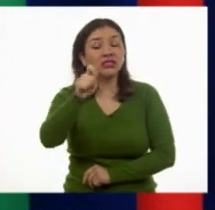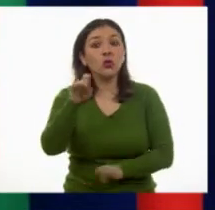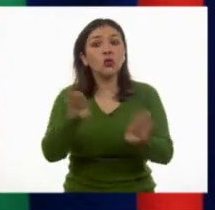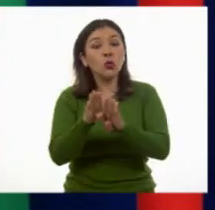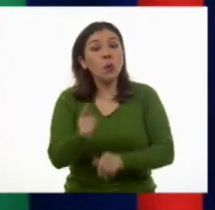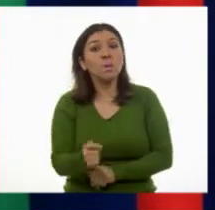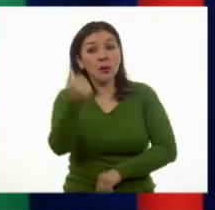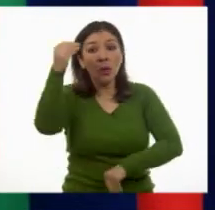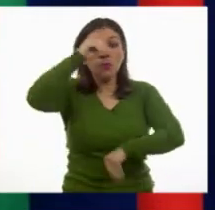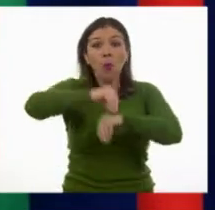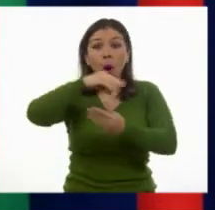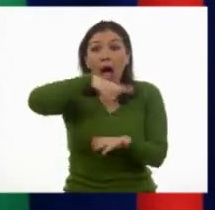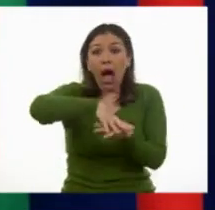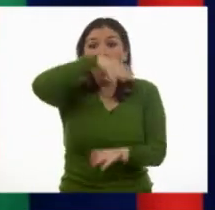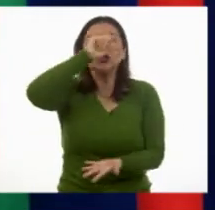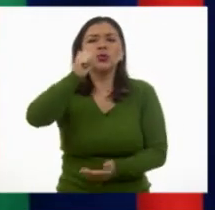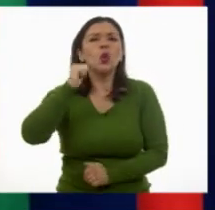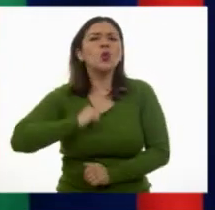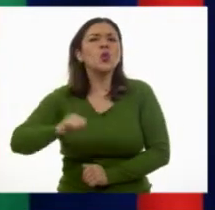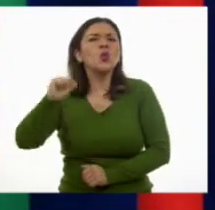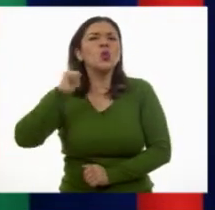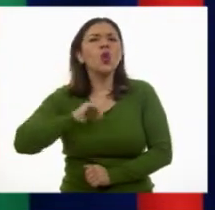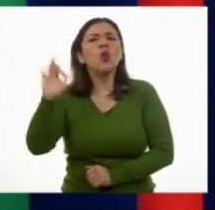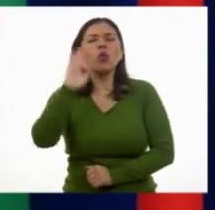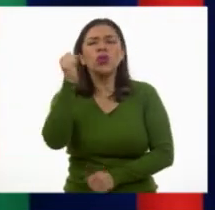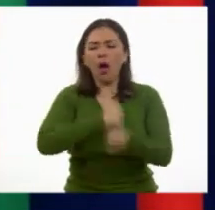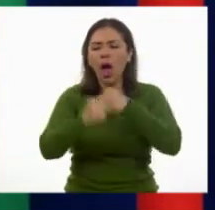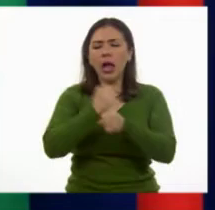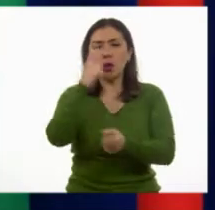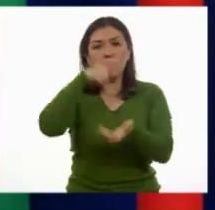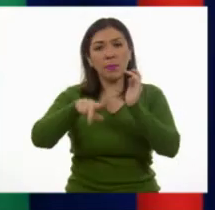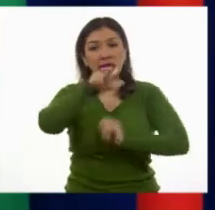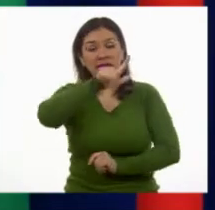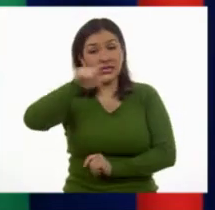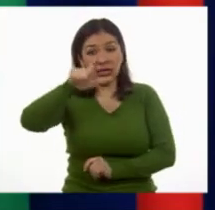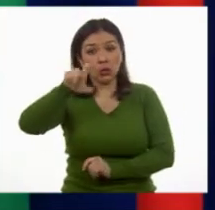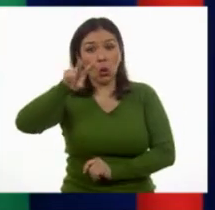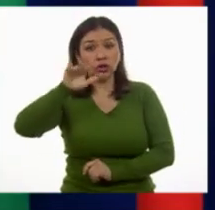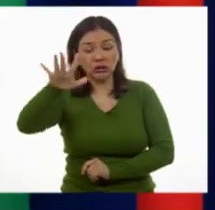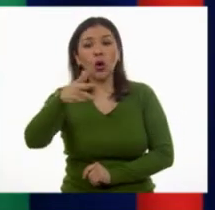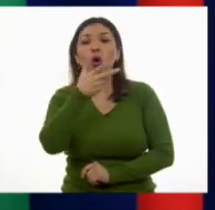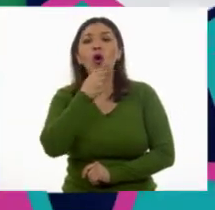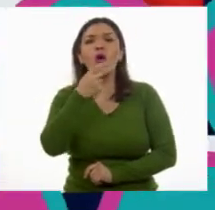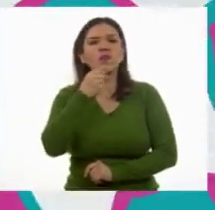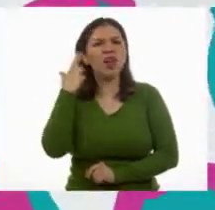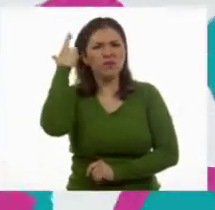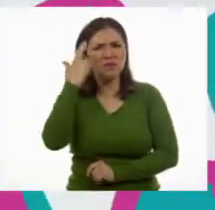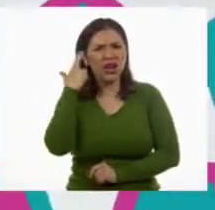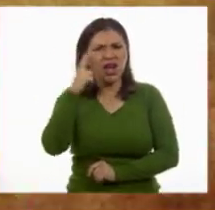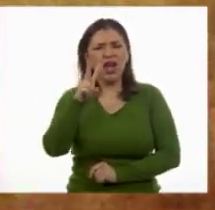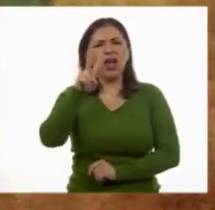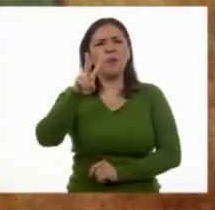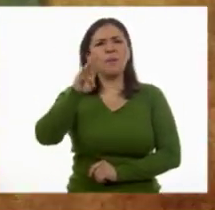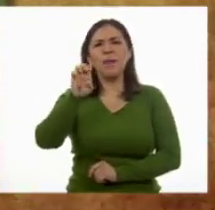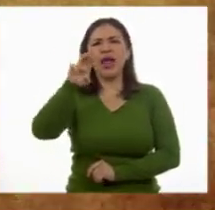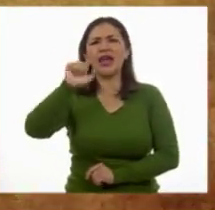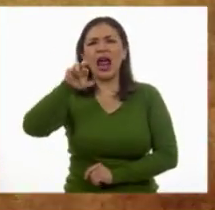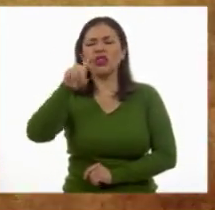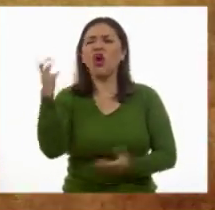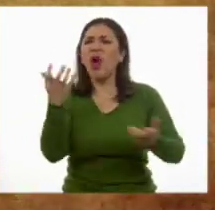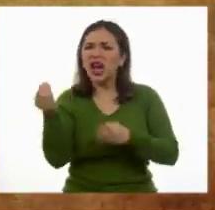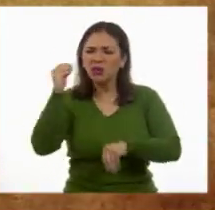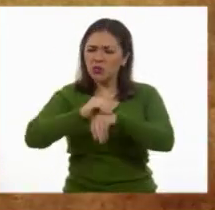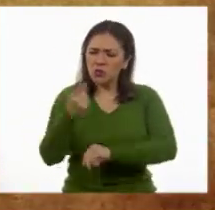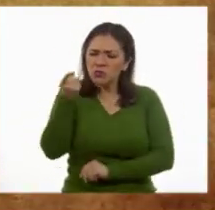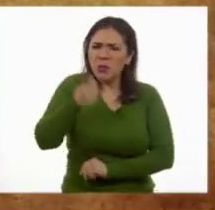origen del castillo se remonta a la época colonial, cuando en 1785 el virrey Bernardo de Gálvez ordenó la construcción de un